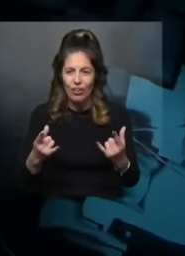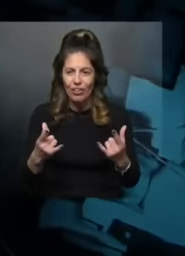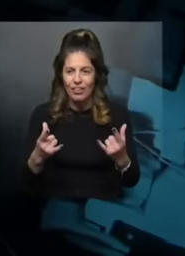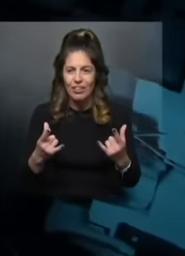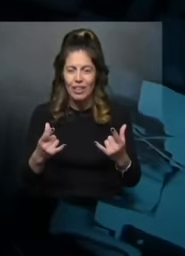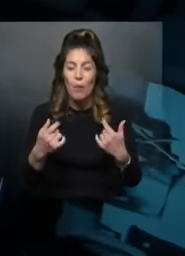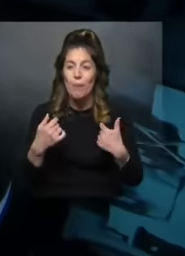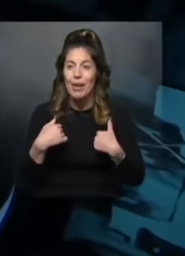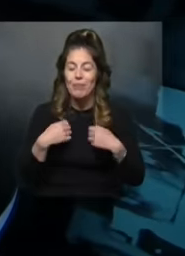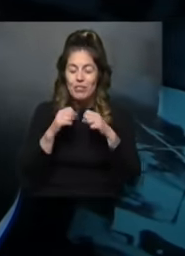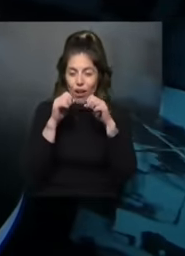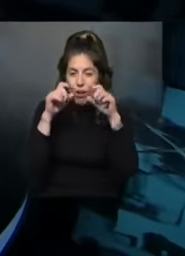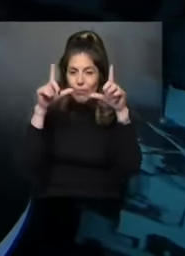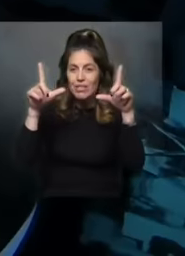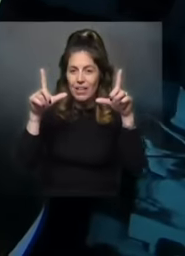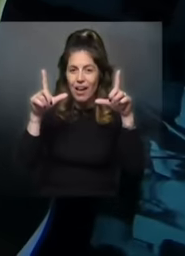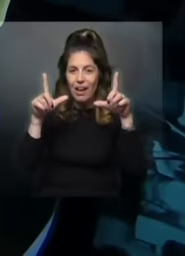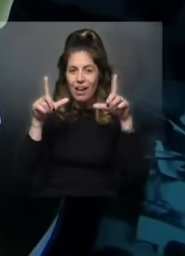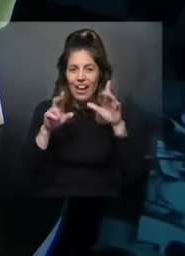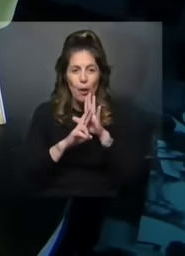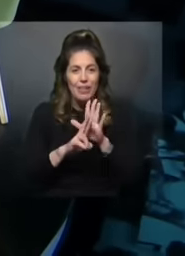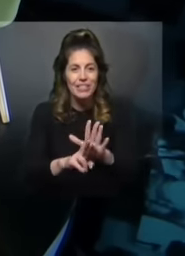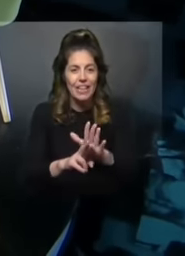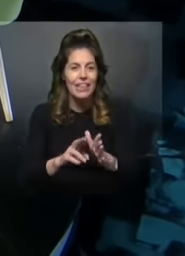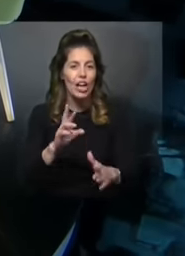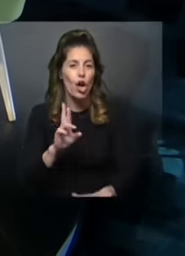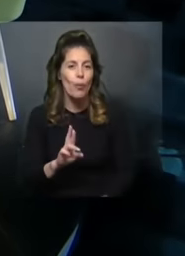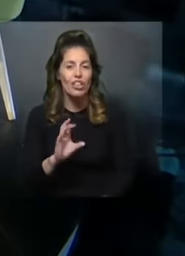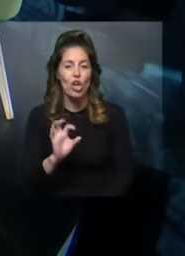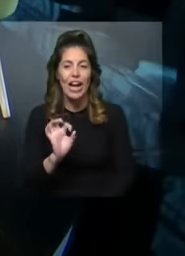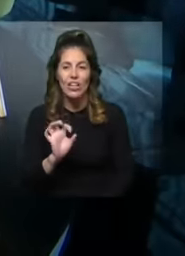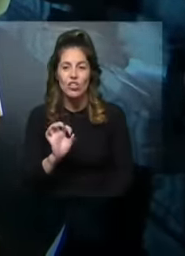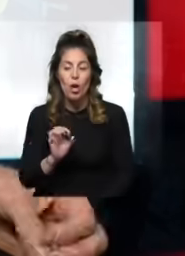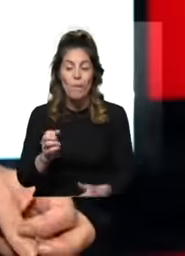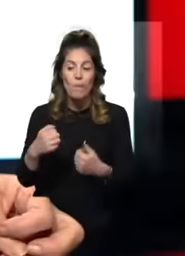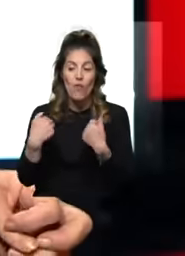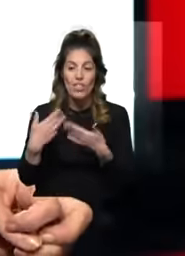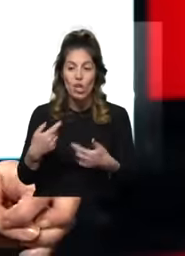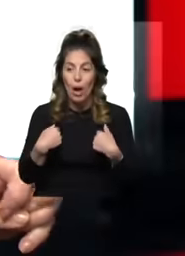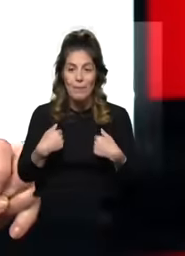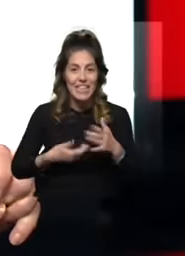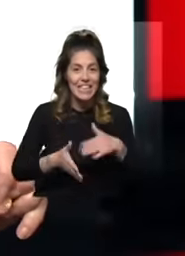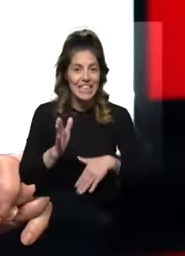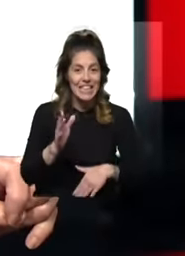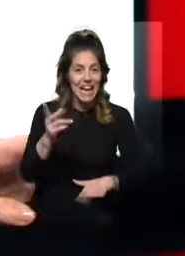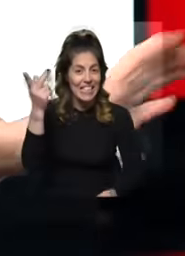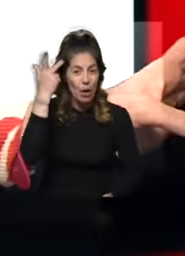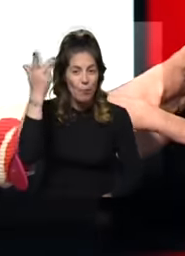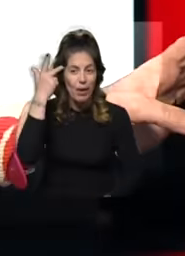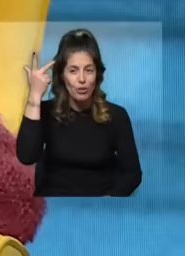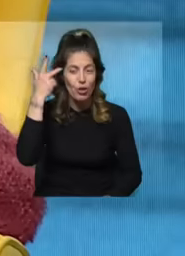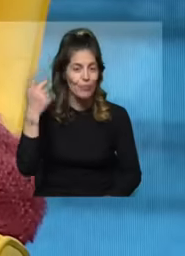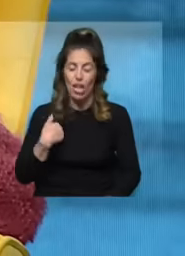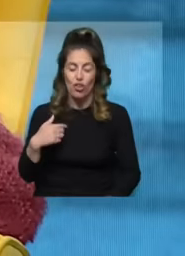Y para mi sorpresa, el representante Roberto Carlos me ofreció ir a cantar a San Pablo, que no